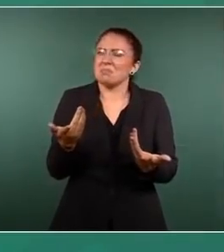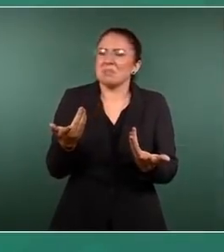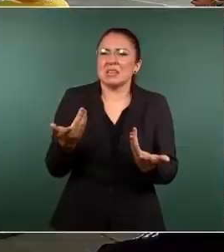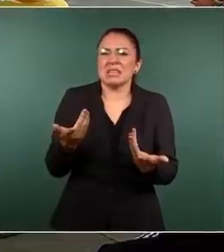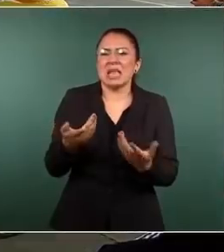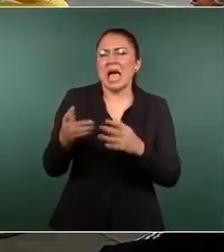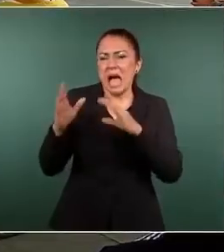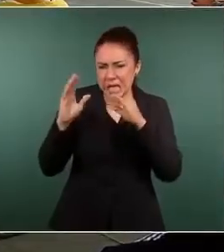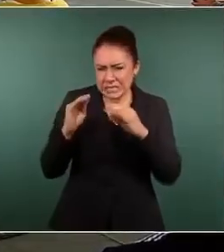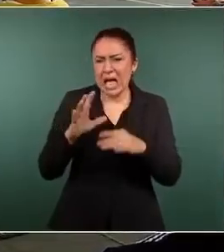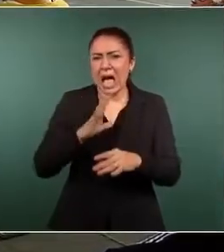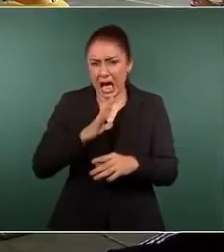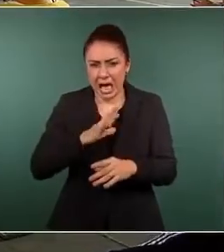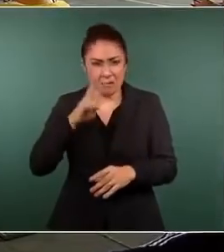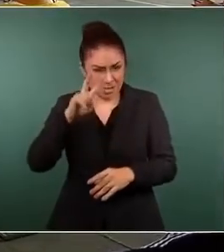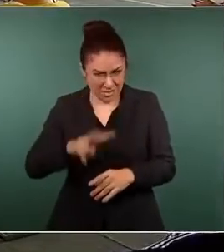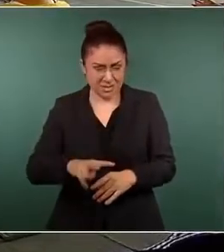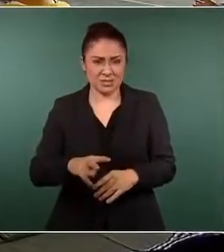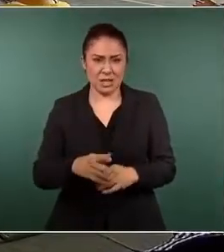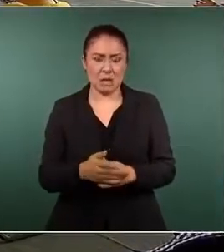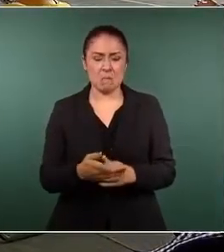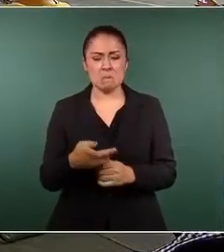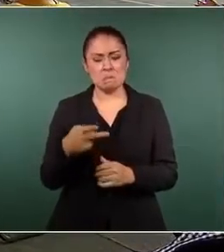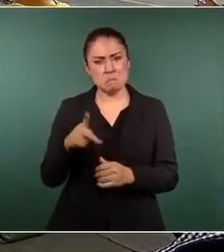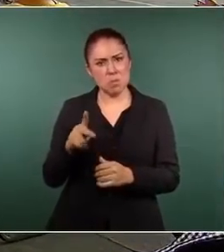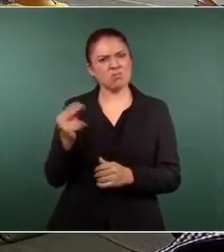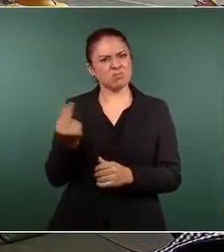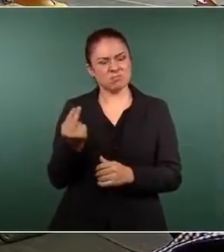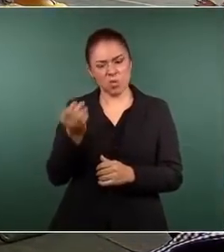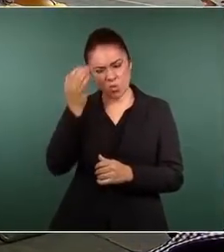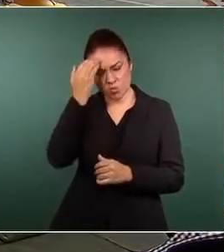implica el conocer cómo operaban